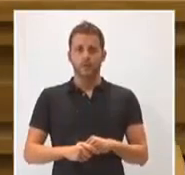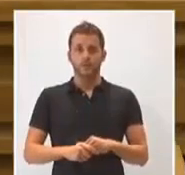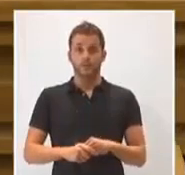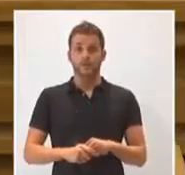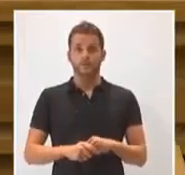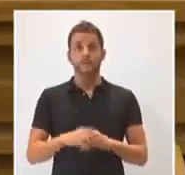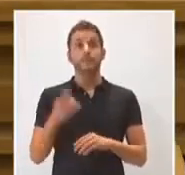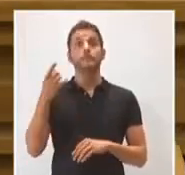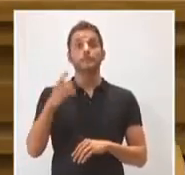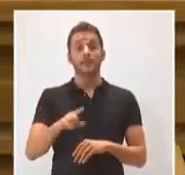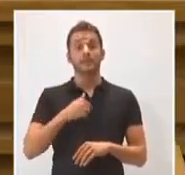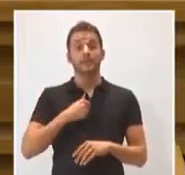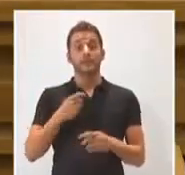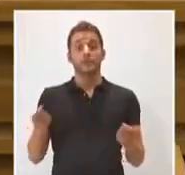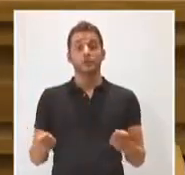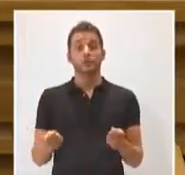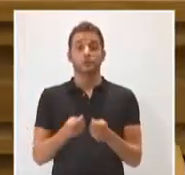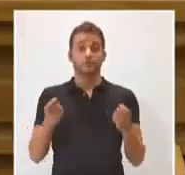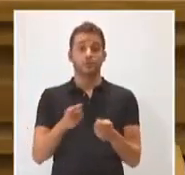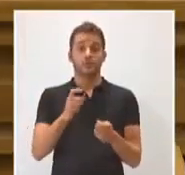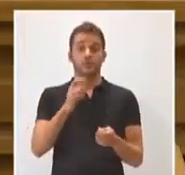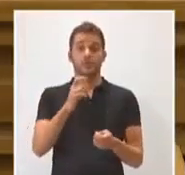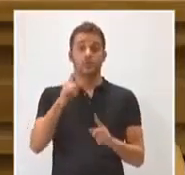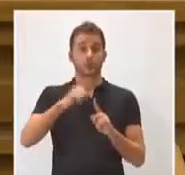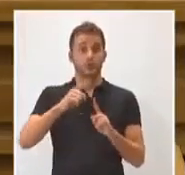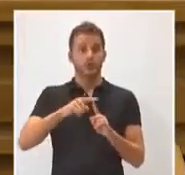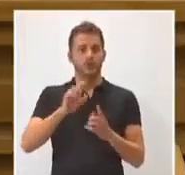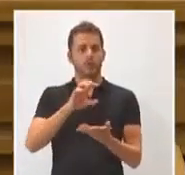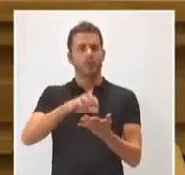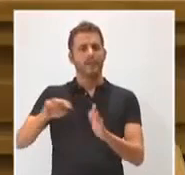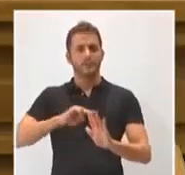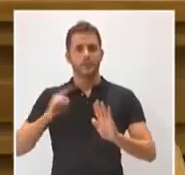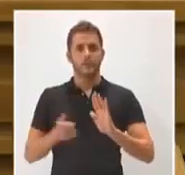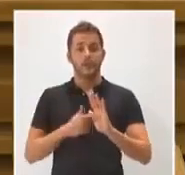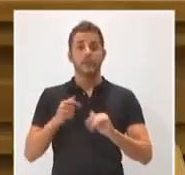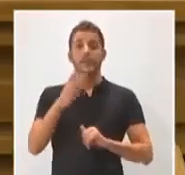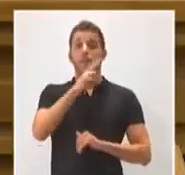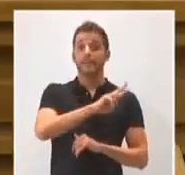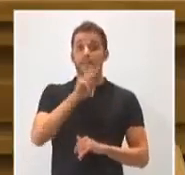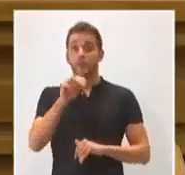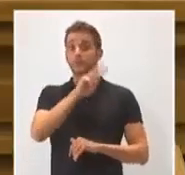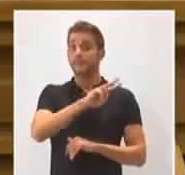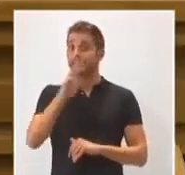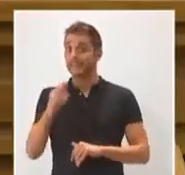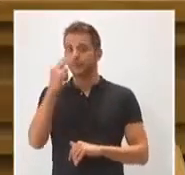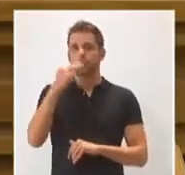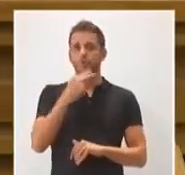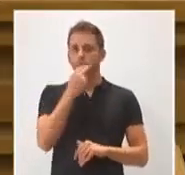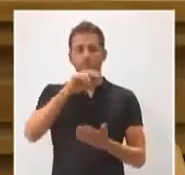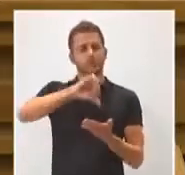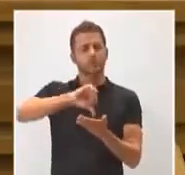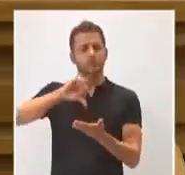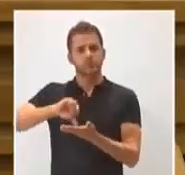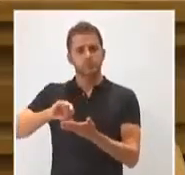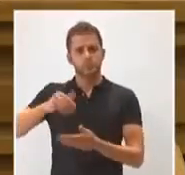también ya lo quiero anunciar toledo un centro integrado pero vamos a seguir durante el 22 y 23 haciendo compromisos con grandes ciudades